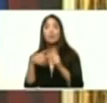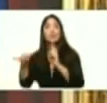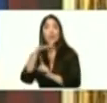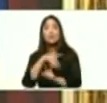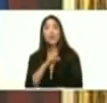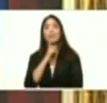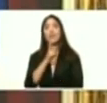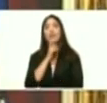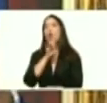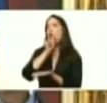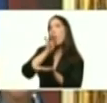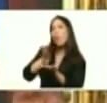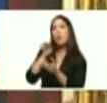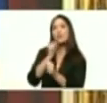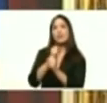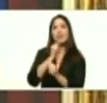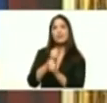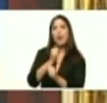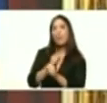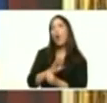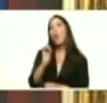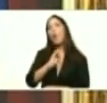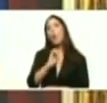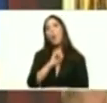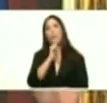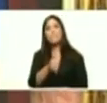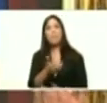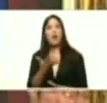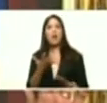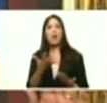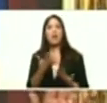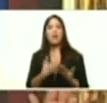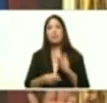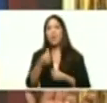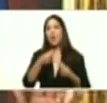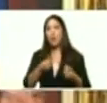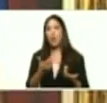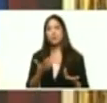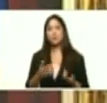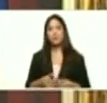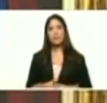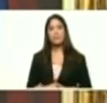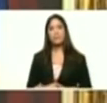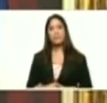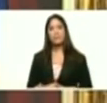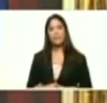difícil, lo botan del trabajo, es que le sale mal, un negocio, ¿verdad? Perejabá,